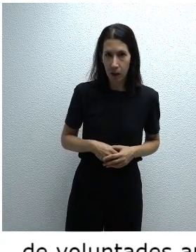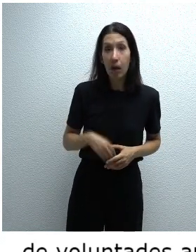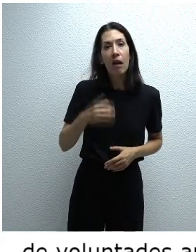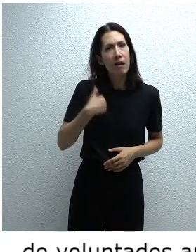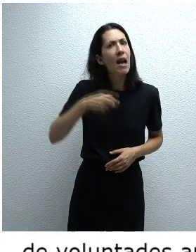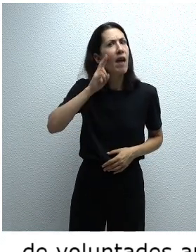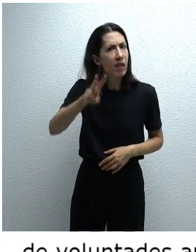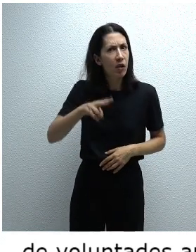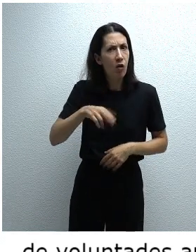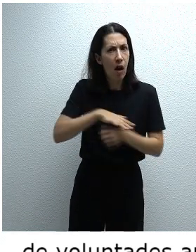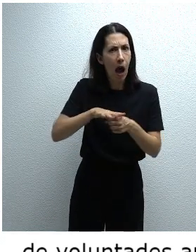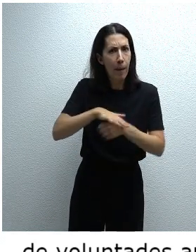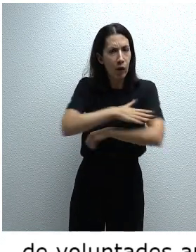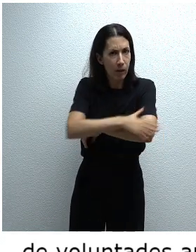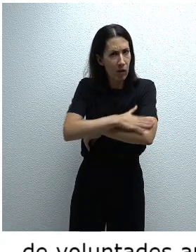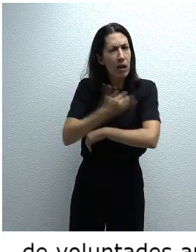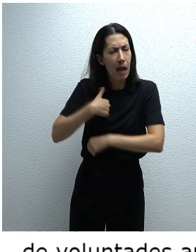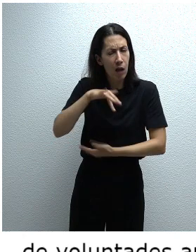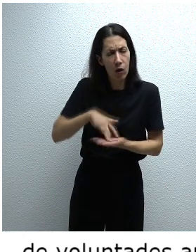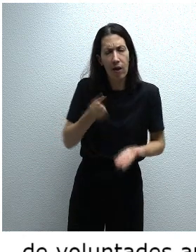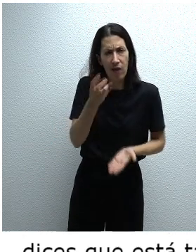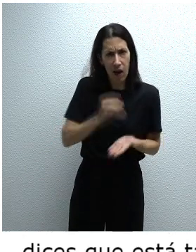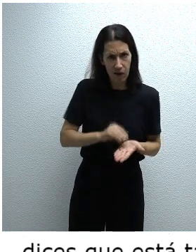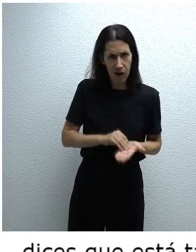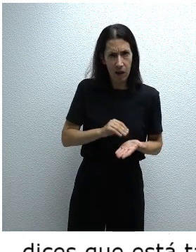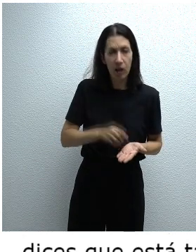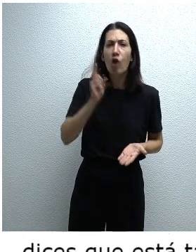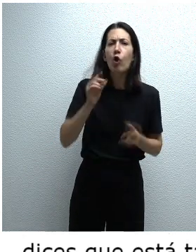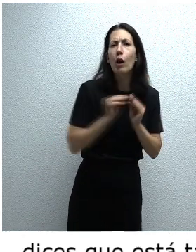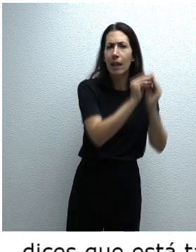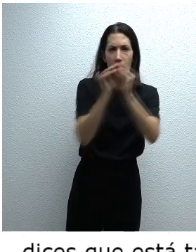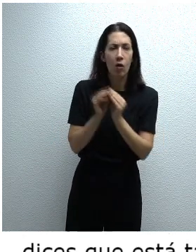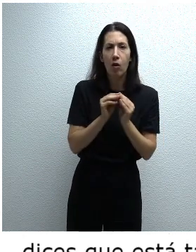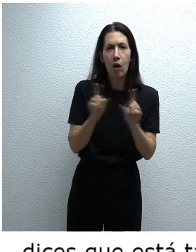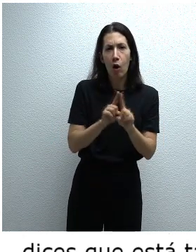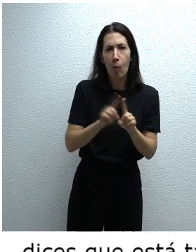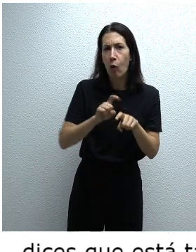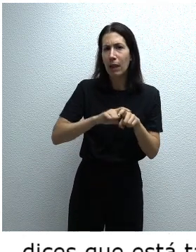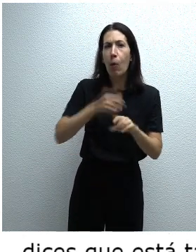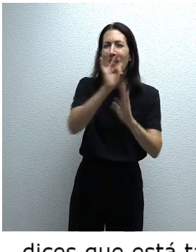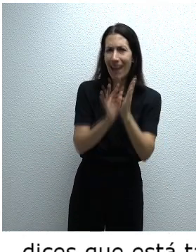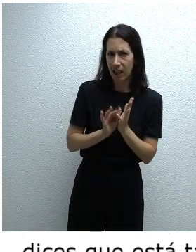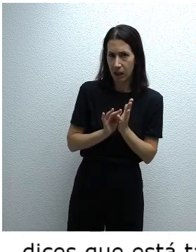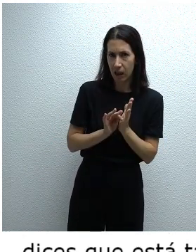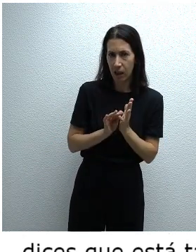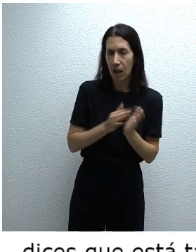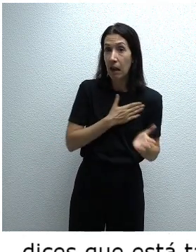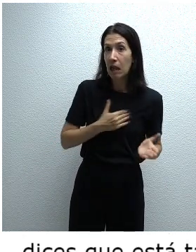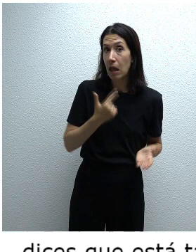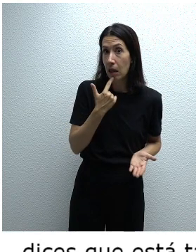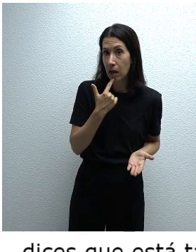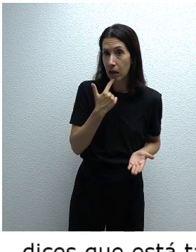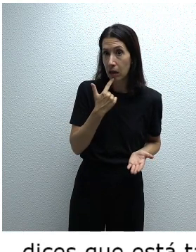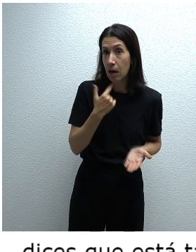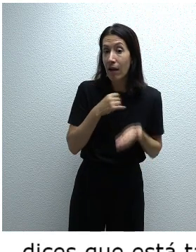el ámbito administrativo, eso sí ha sucedido en más de una ocasión, pero no solamente estandarizado, sino un tipo T. Con arreglo a lo cual, pues yo creo